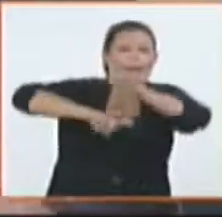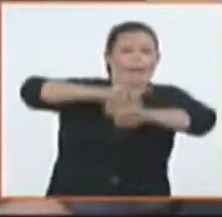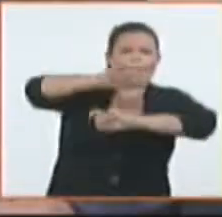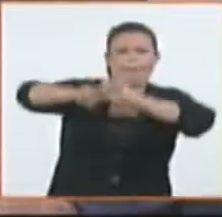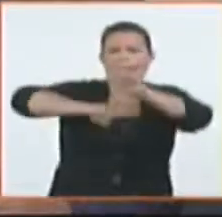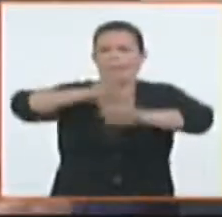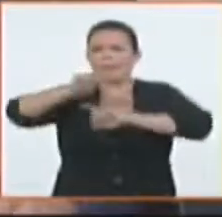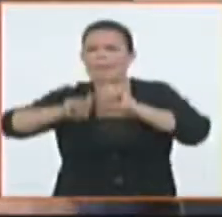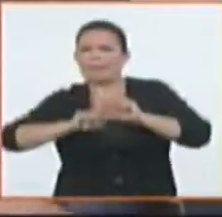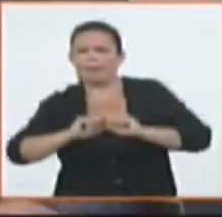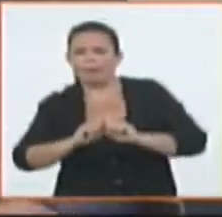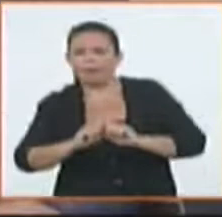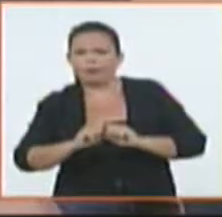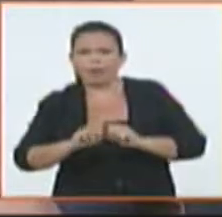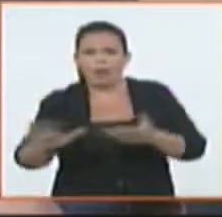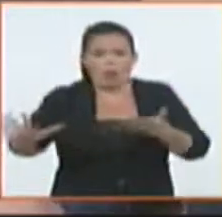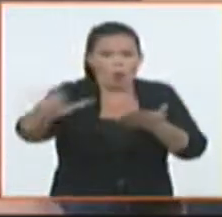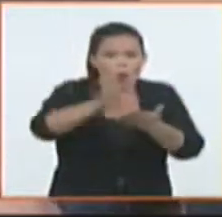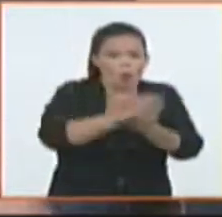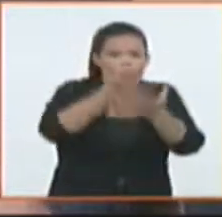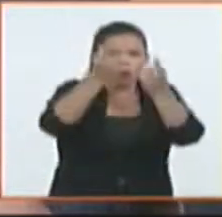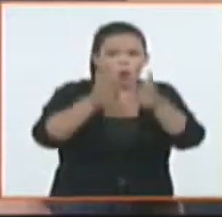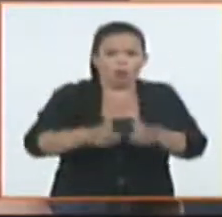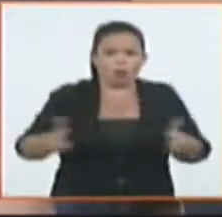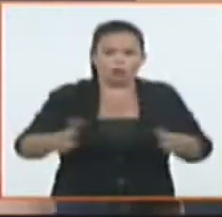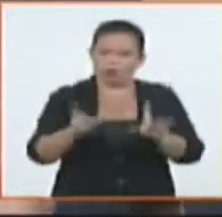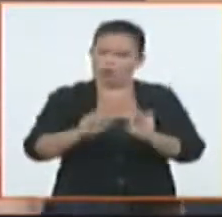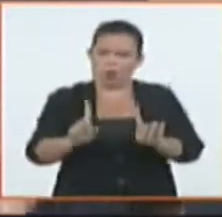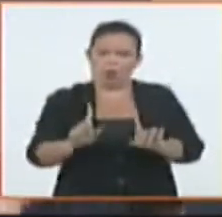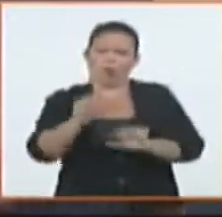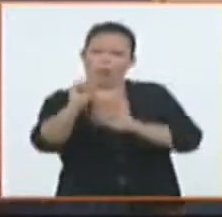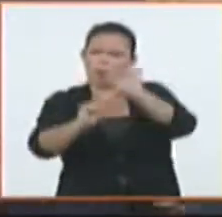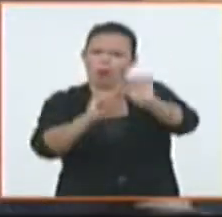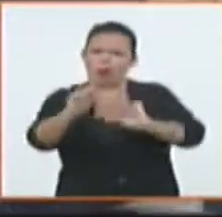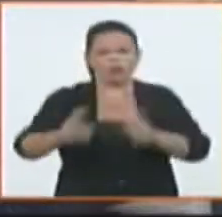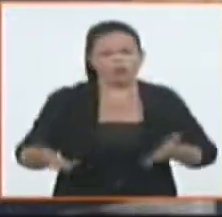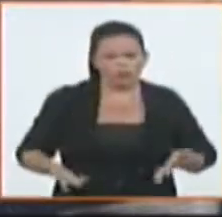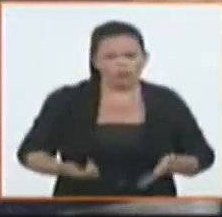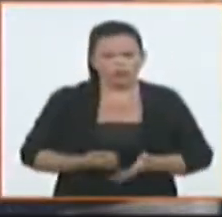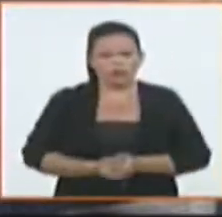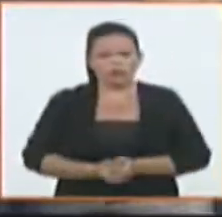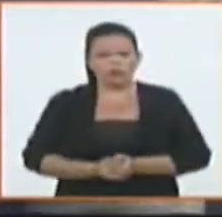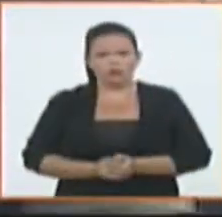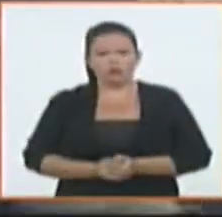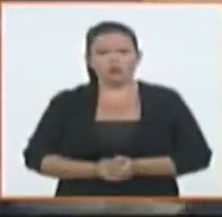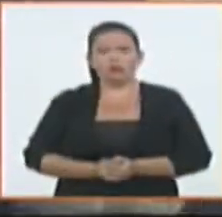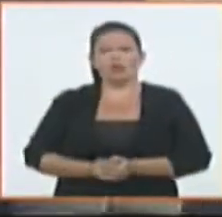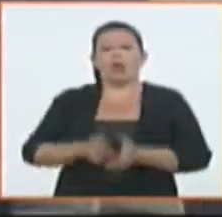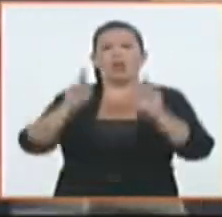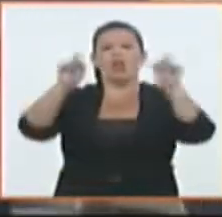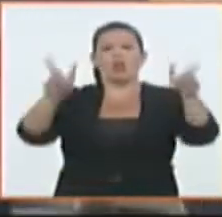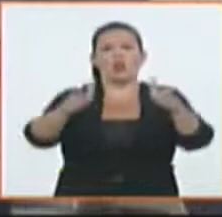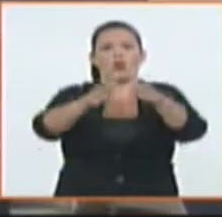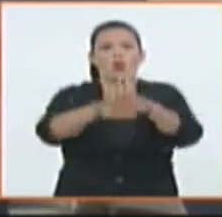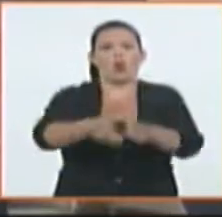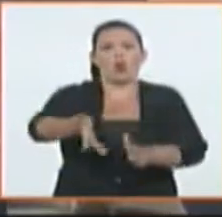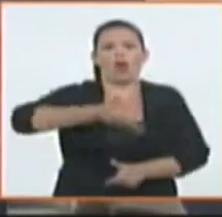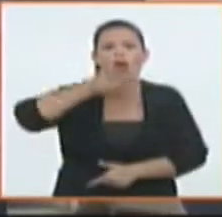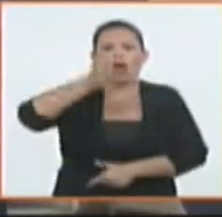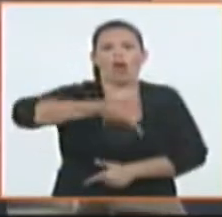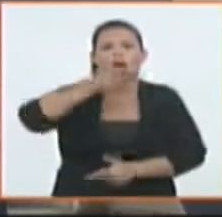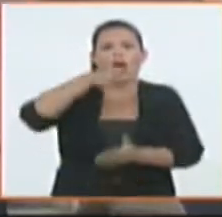con determinados sectores, las rendiciones de cuentas, la revocación y otras formas de participación democrática que tenemos, porque además cada uno de